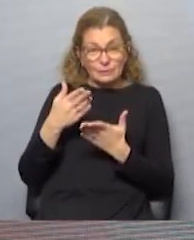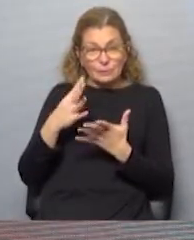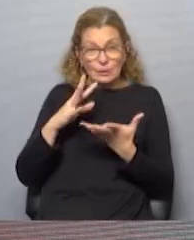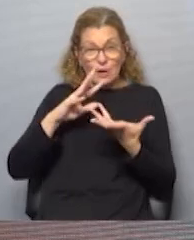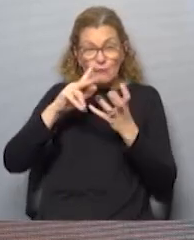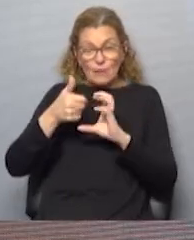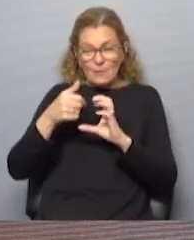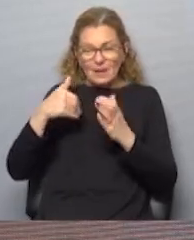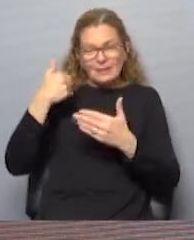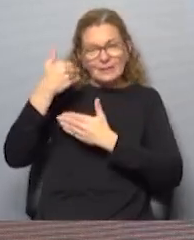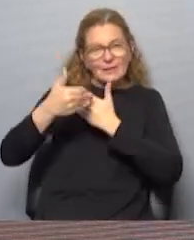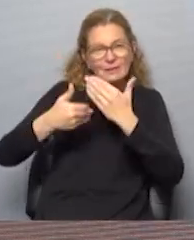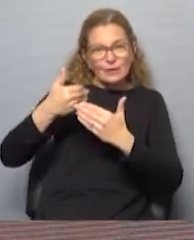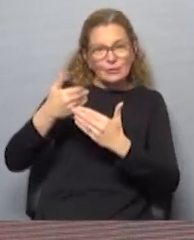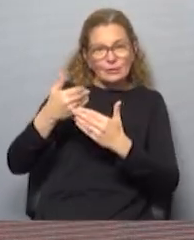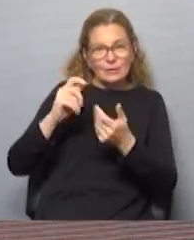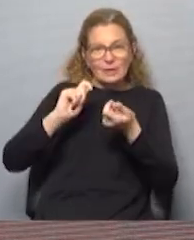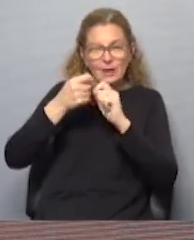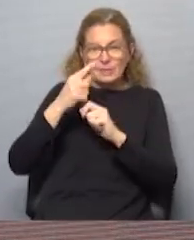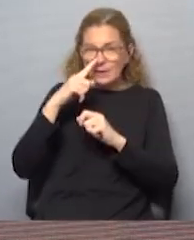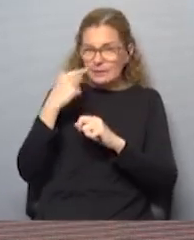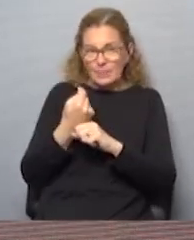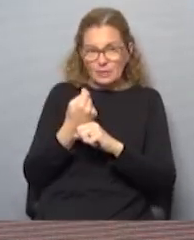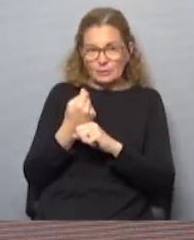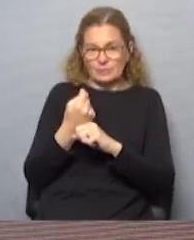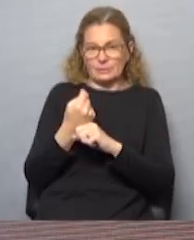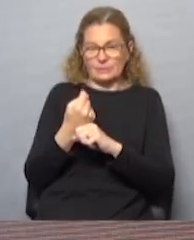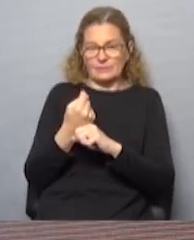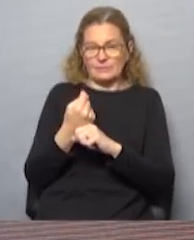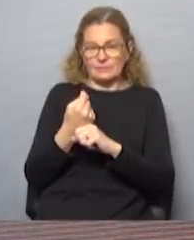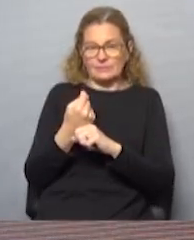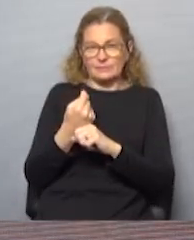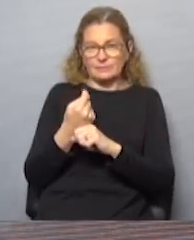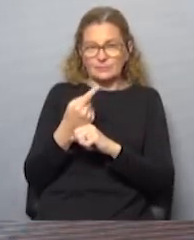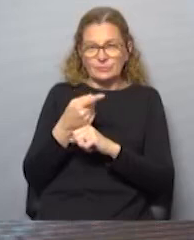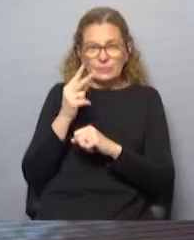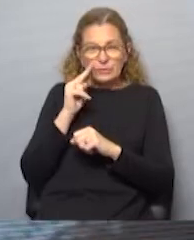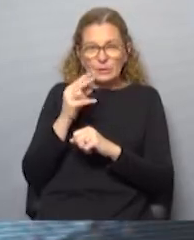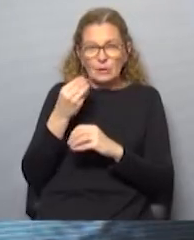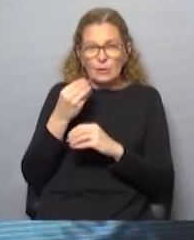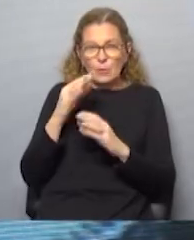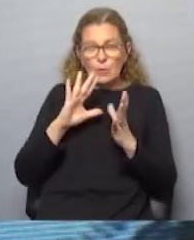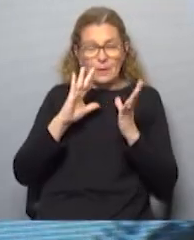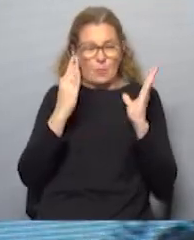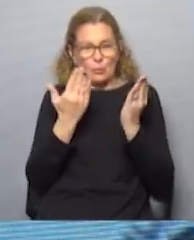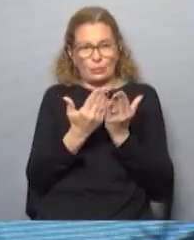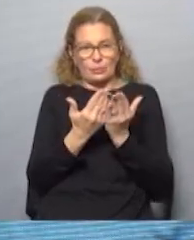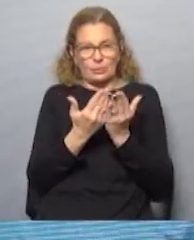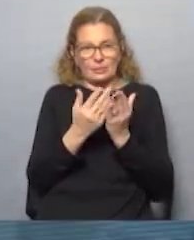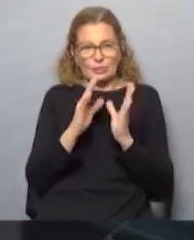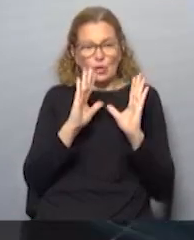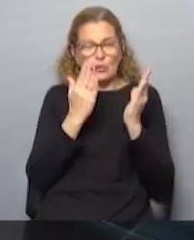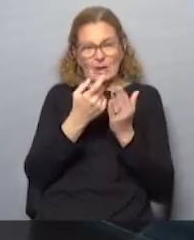de desarrollo que tiene que cambiar urgentemente y bueno tiene que mirar cómo se comporta el mundo esto es global